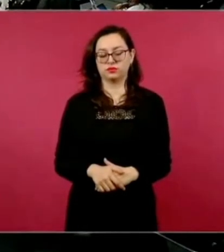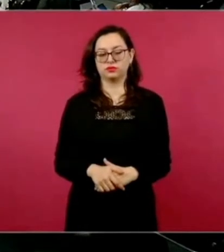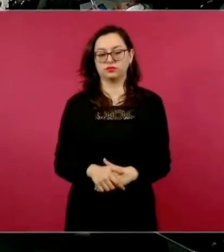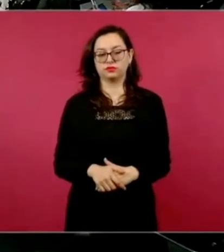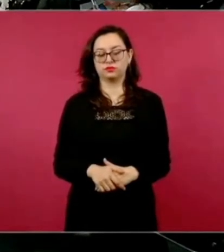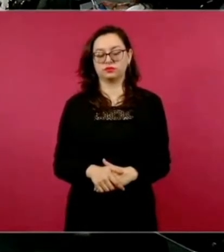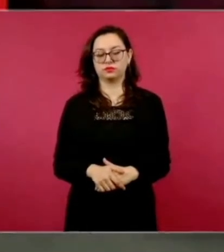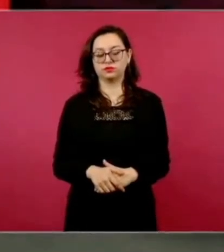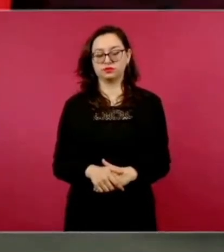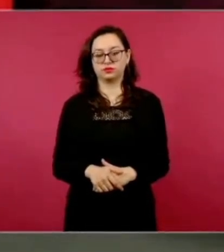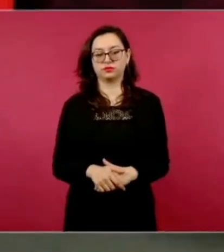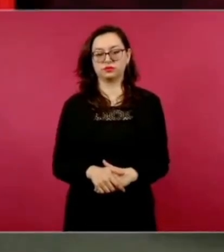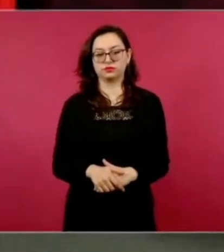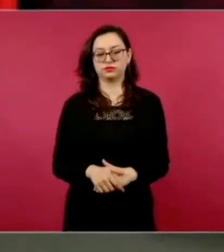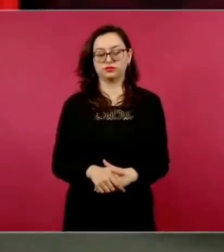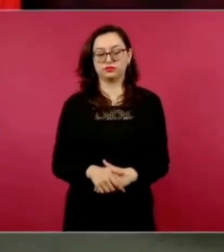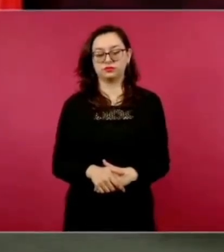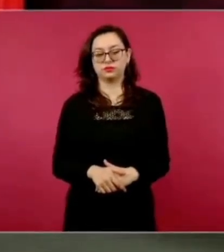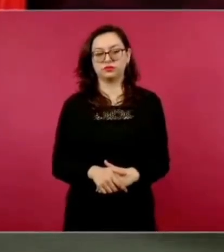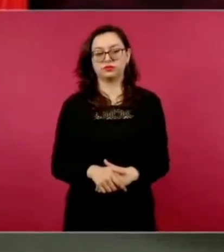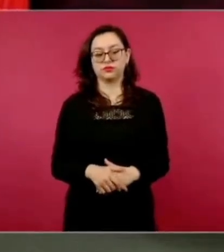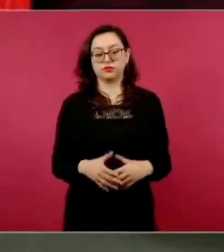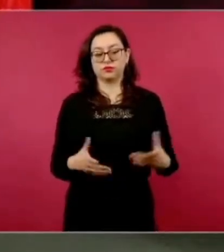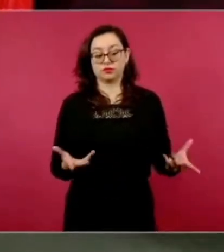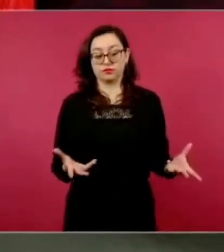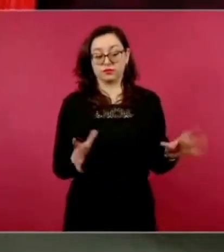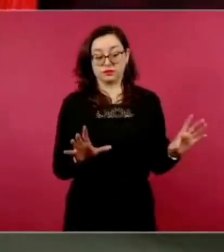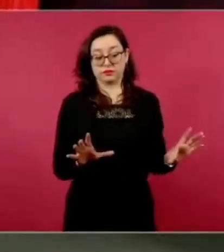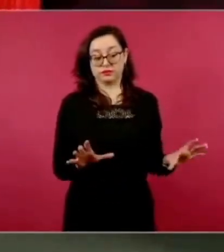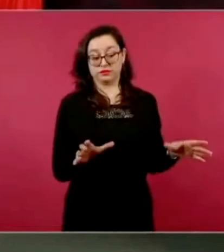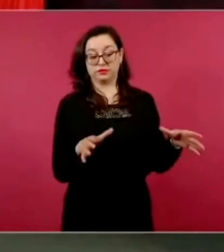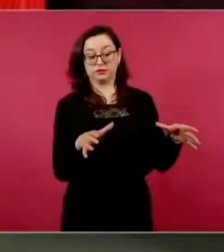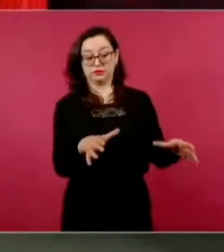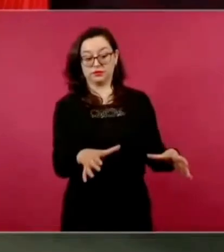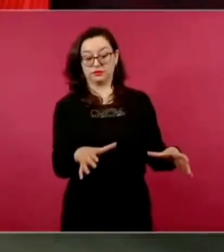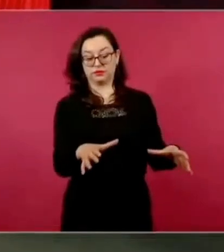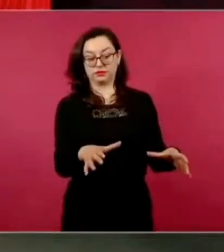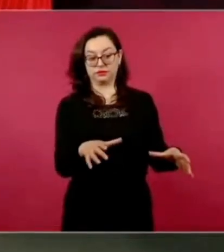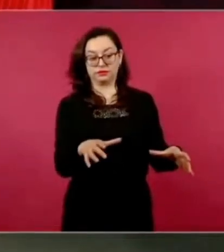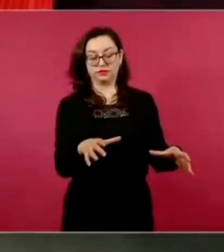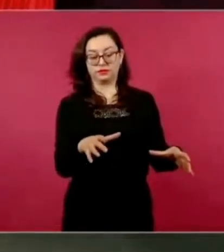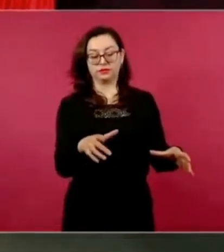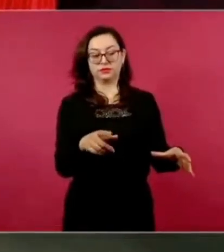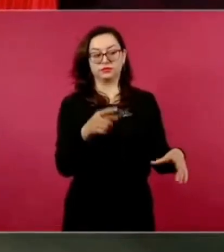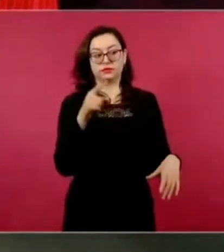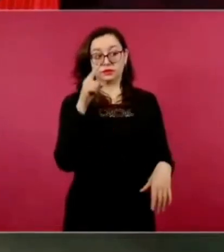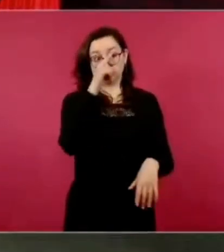con el equipo del presidente Trump, estaba el presidente Peña,